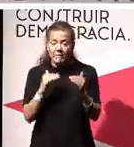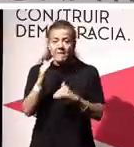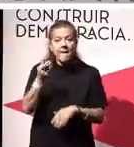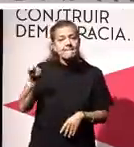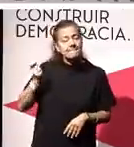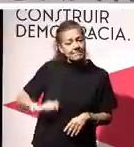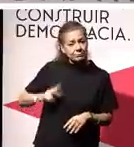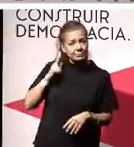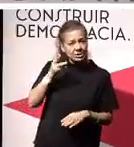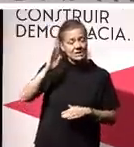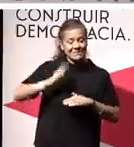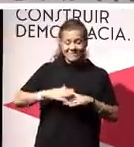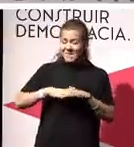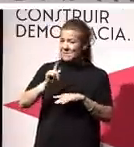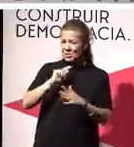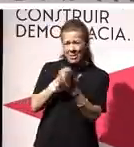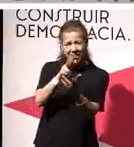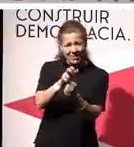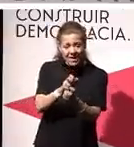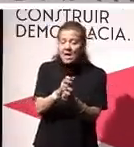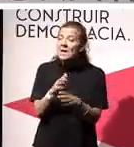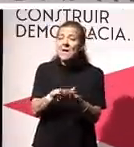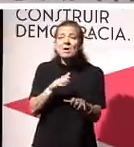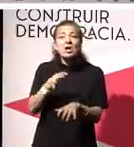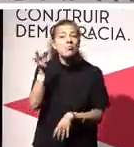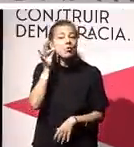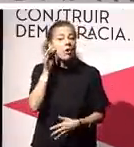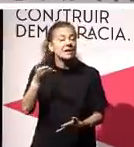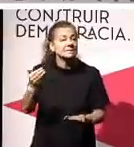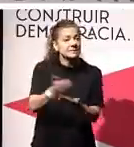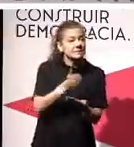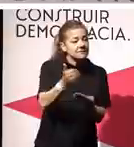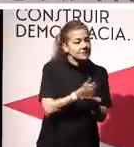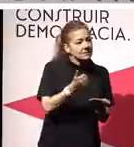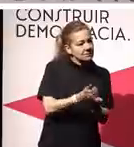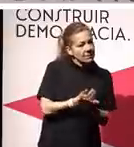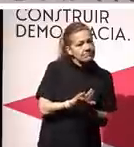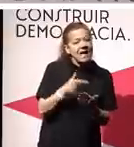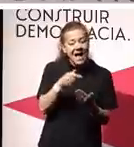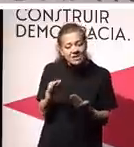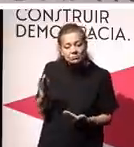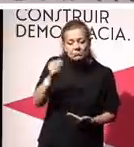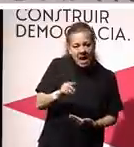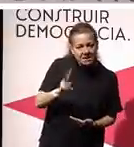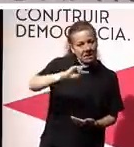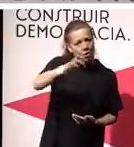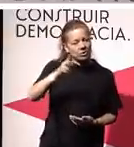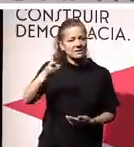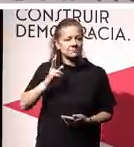mínimas y no contributivas que en su mayoría cobran las mujeres más que las demás pensiones.